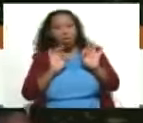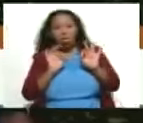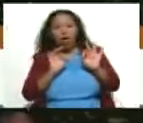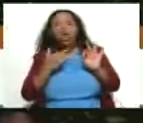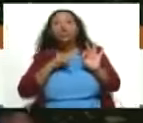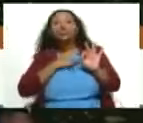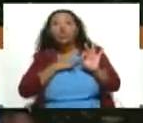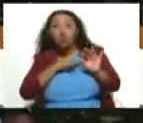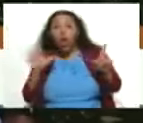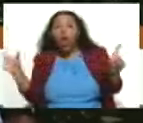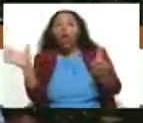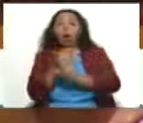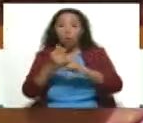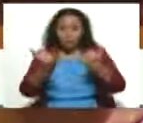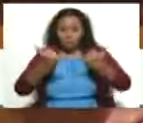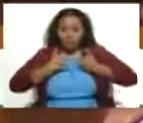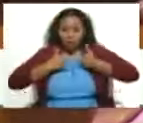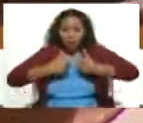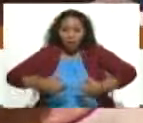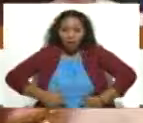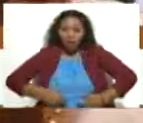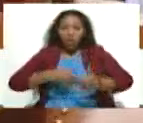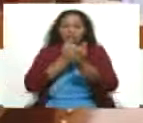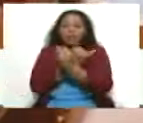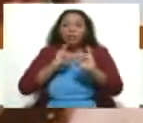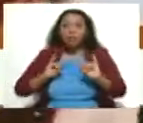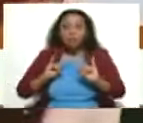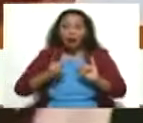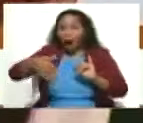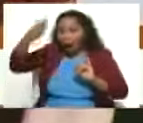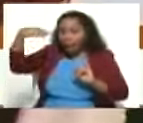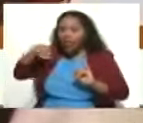Logramos nuestra independencia luchando.